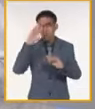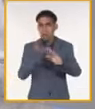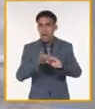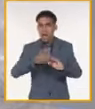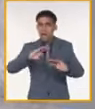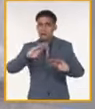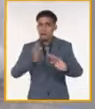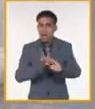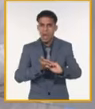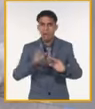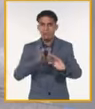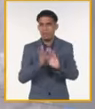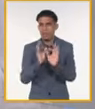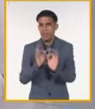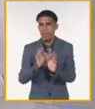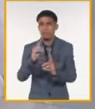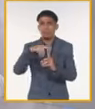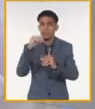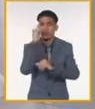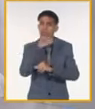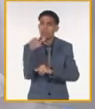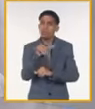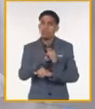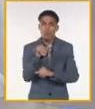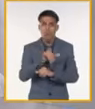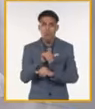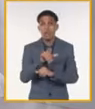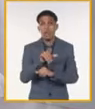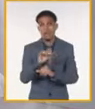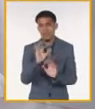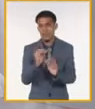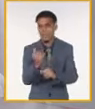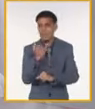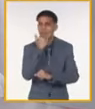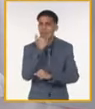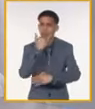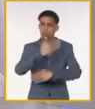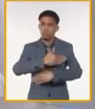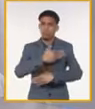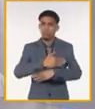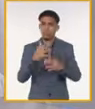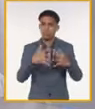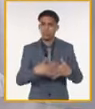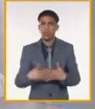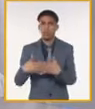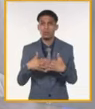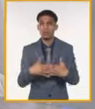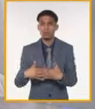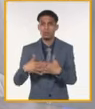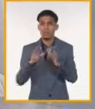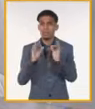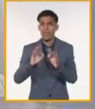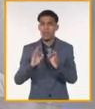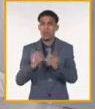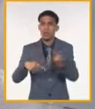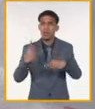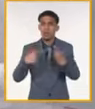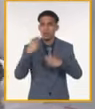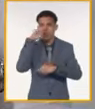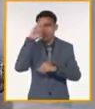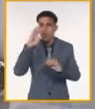tecnológicas a que nos tiene el empeñado el gobierno de los Estados Unidos no podemos